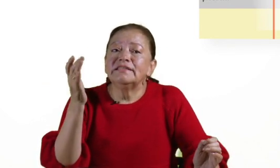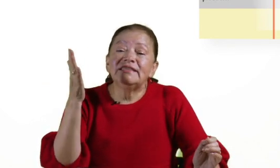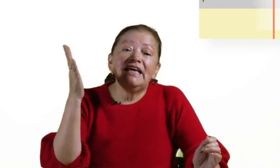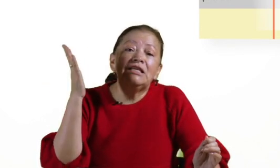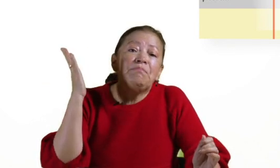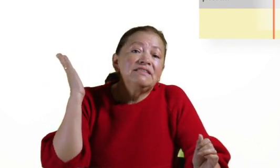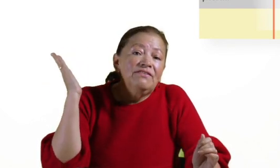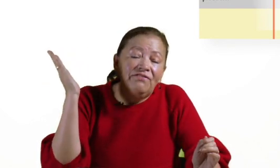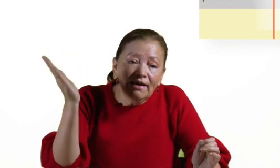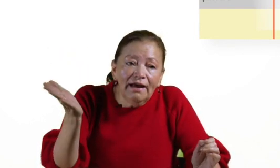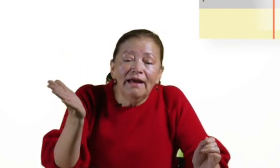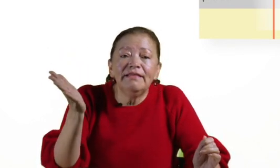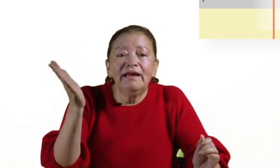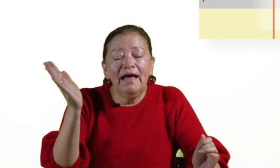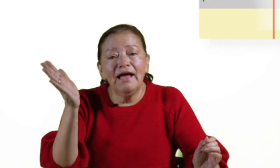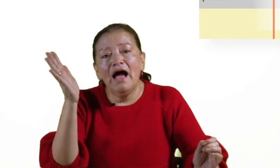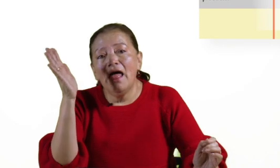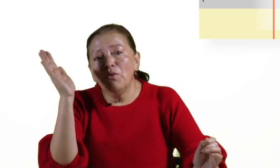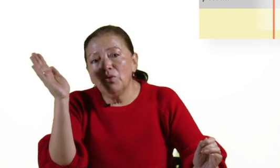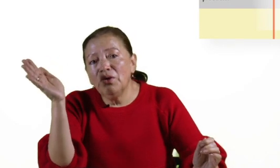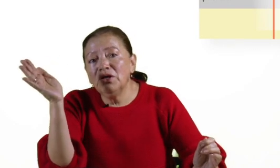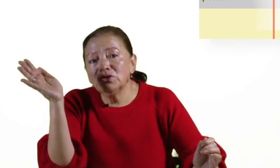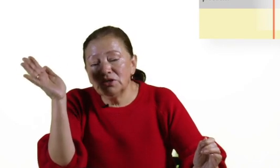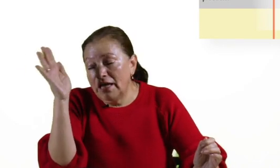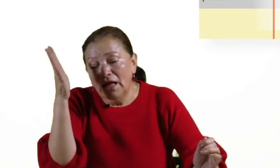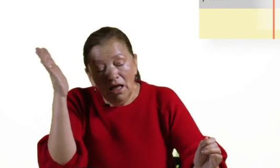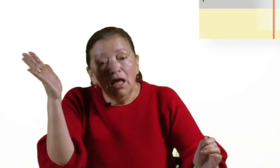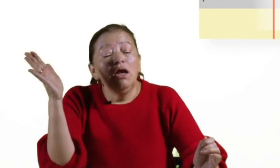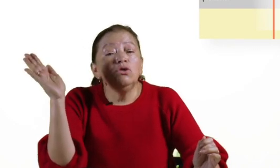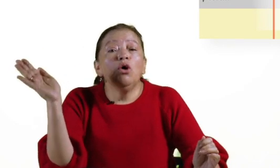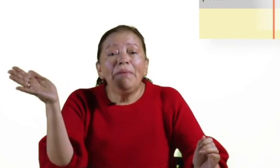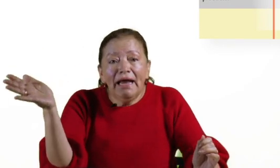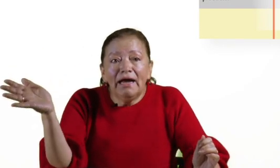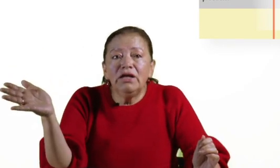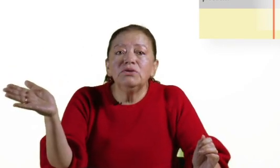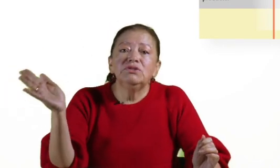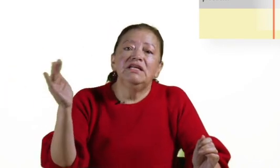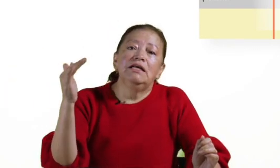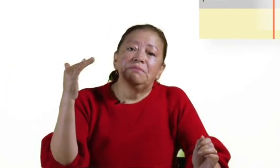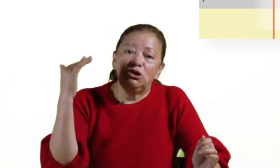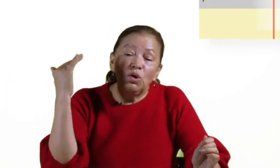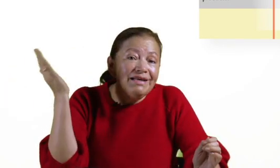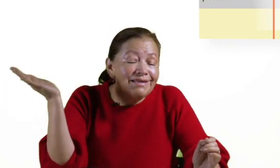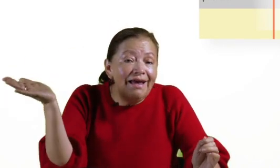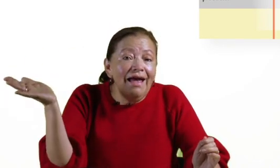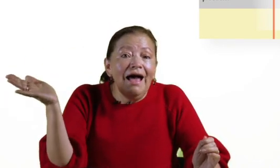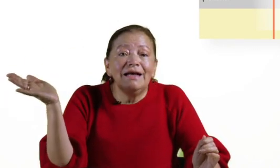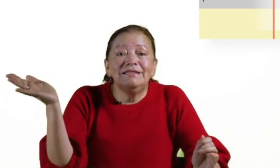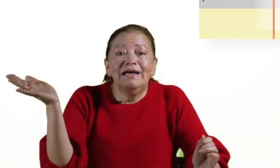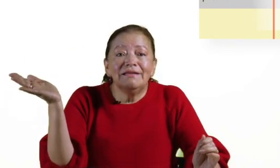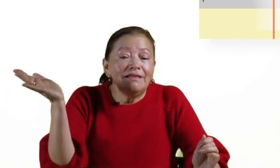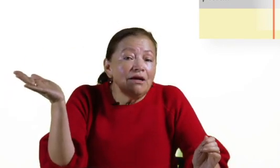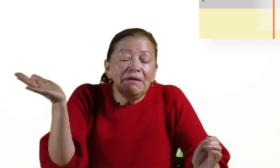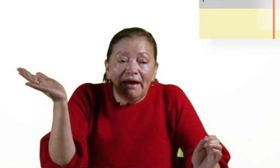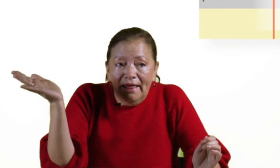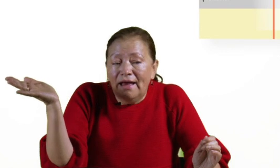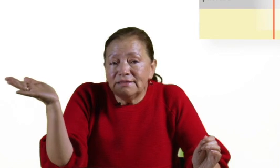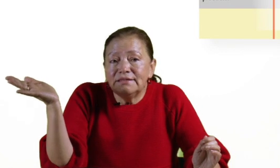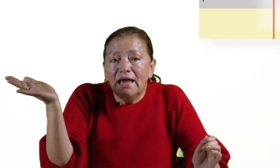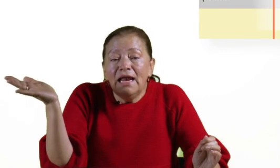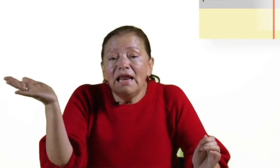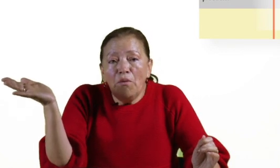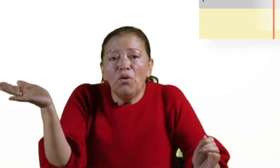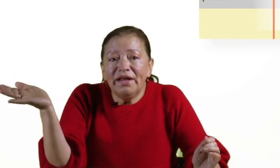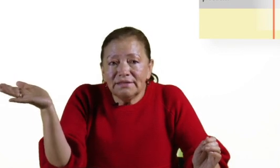Porque se especifica la tarea de cada uno de los operarios, de las personas que hacían